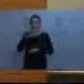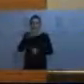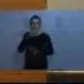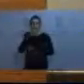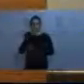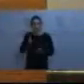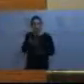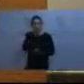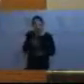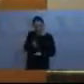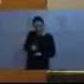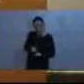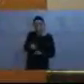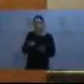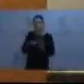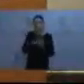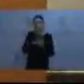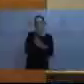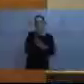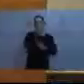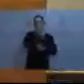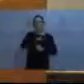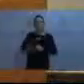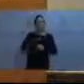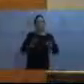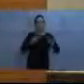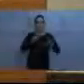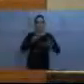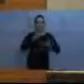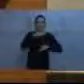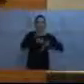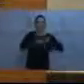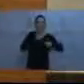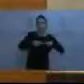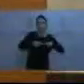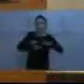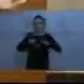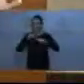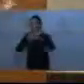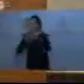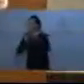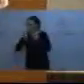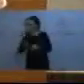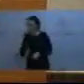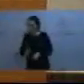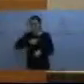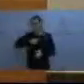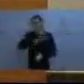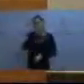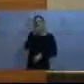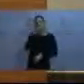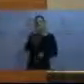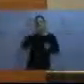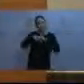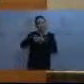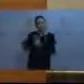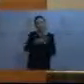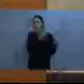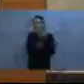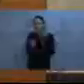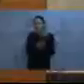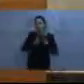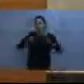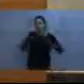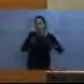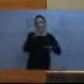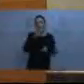aquel que nada sin agua. Y a nosotros nos gusta que haya grandes mares donde poder nadar, porque los retos son muchos